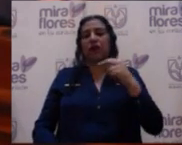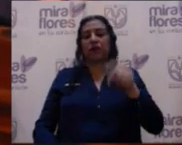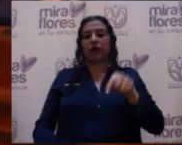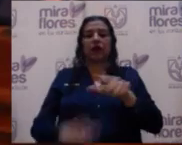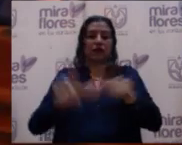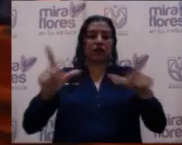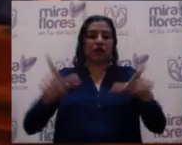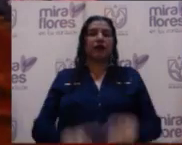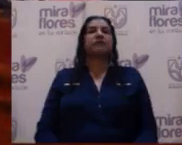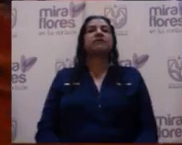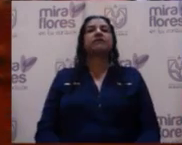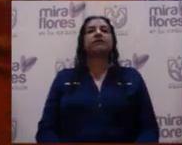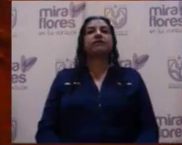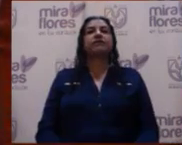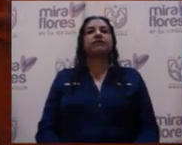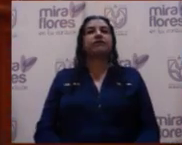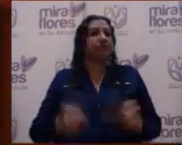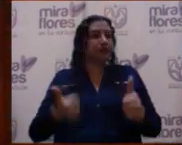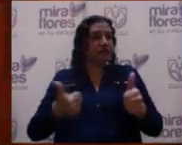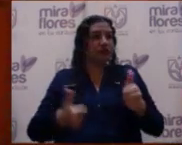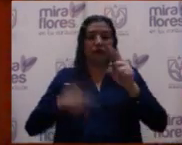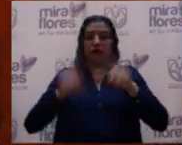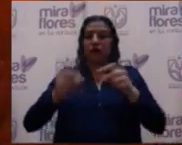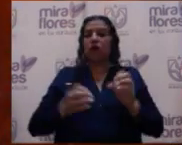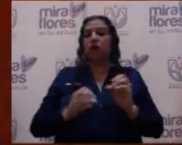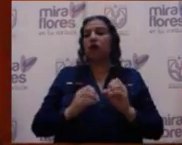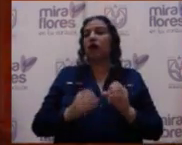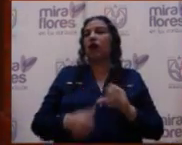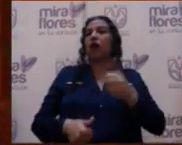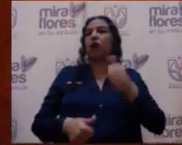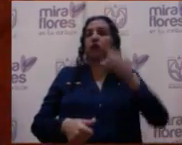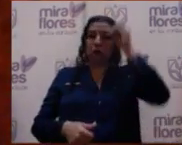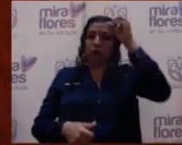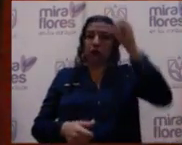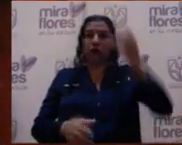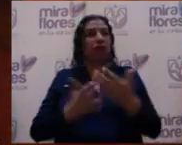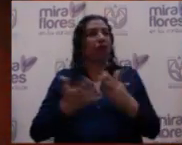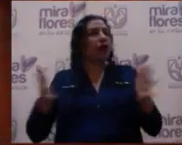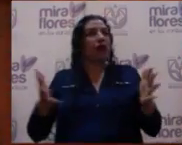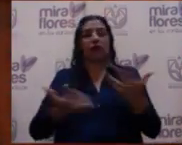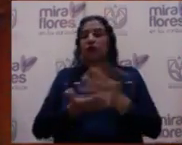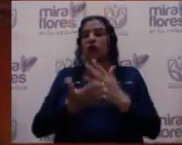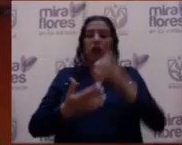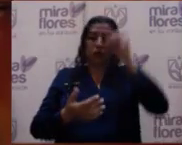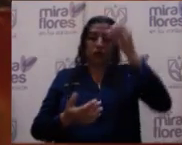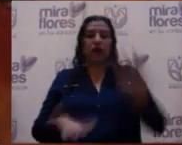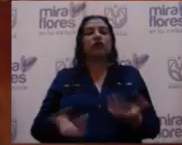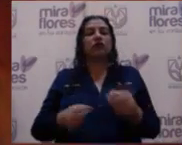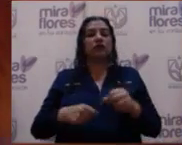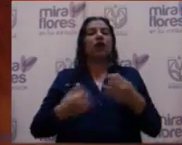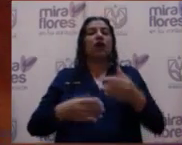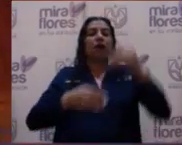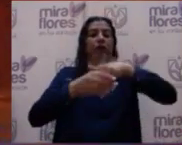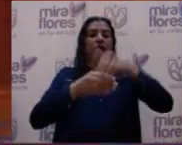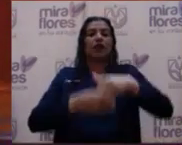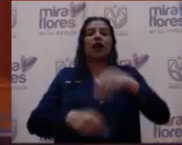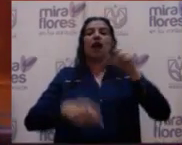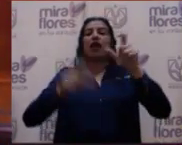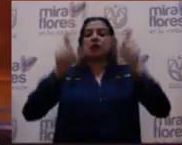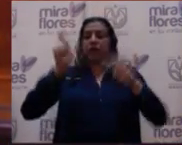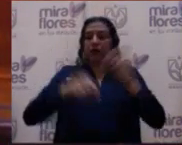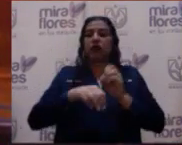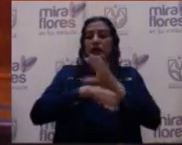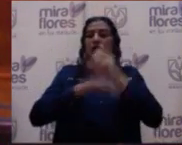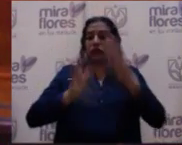Larcomar. Muy bien, ¿alguna otra intervención? Si no tenemos más intervenciones, procederemos a votar. Aquellos miembros del Consejo que